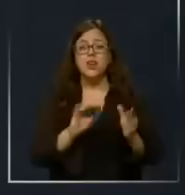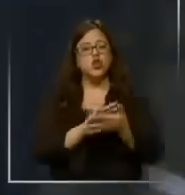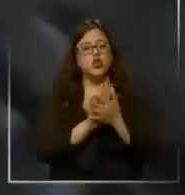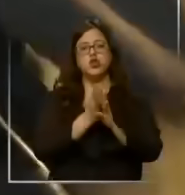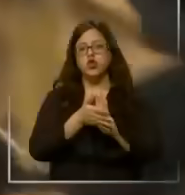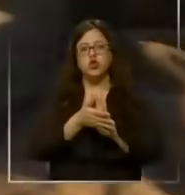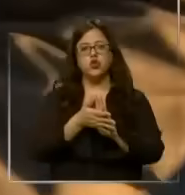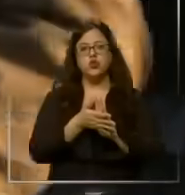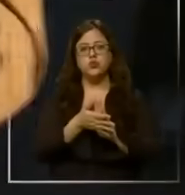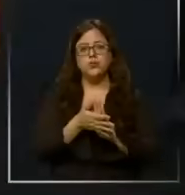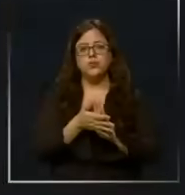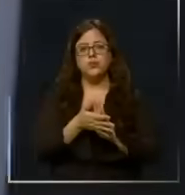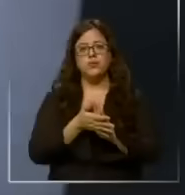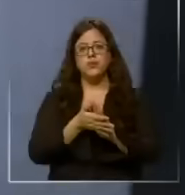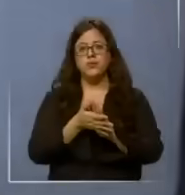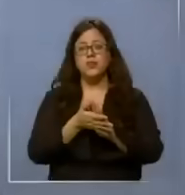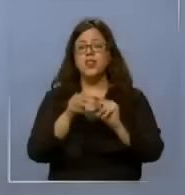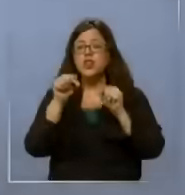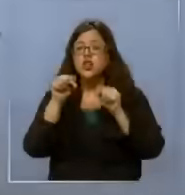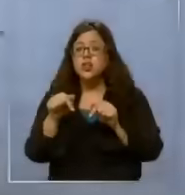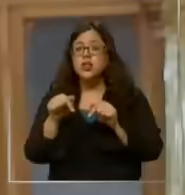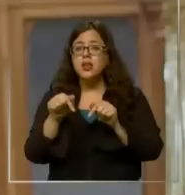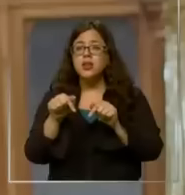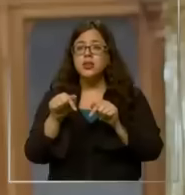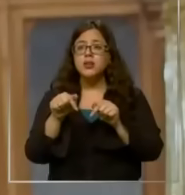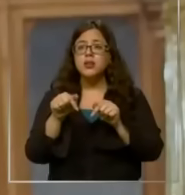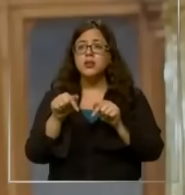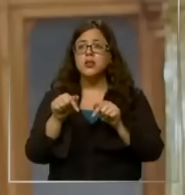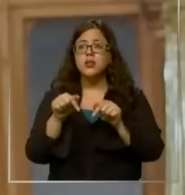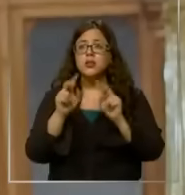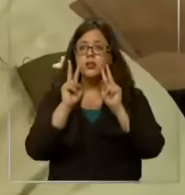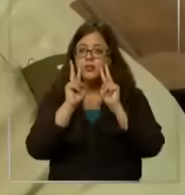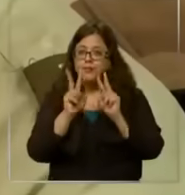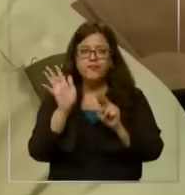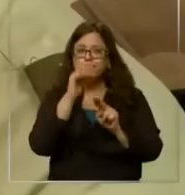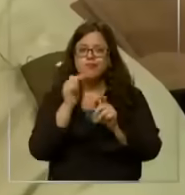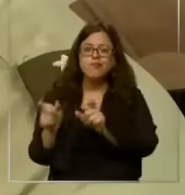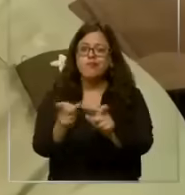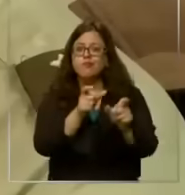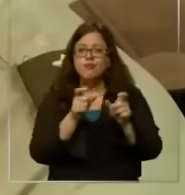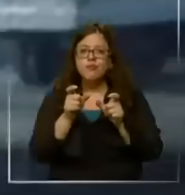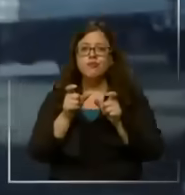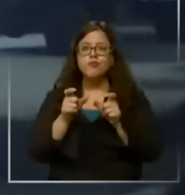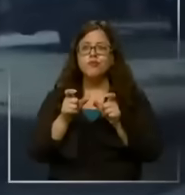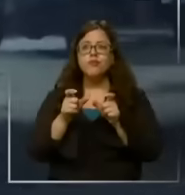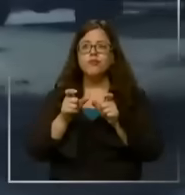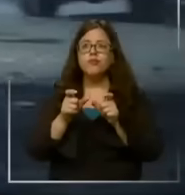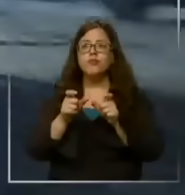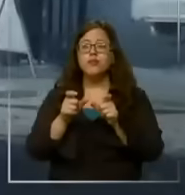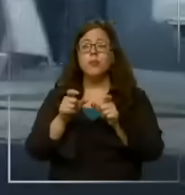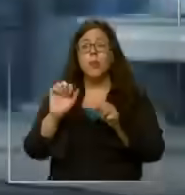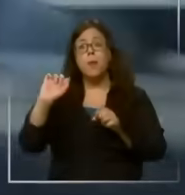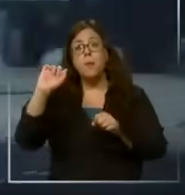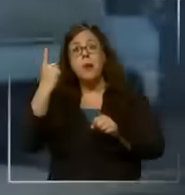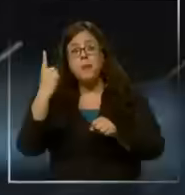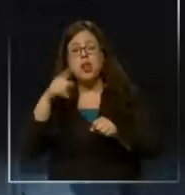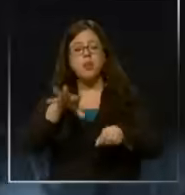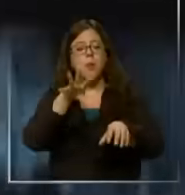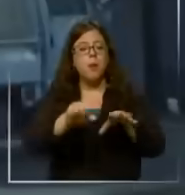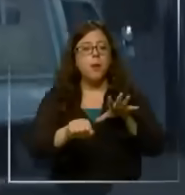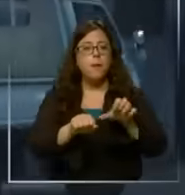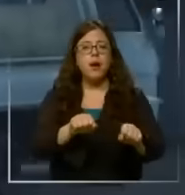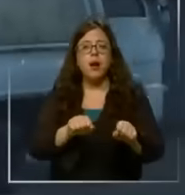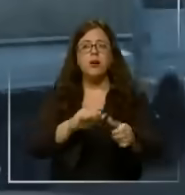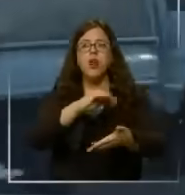adentro y que lamentablemente hoy día pareciera ser algo descontrolado. Al principio, ¿no es cierto?, se empezó la toma, ¿no es cierto?, con